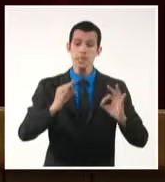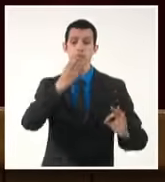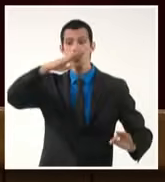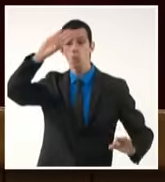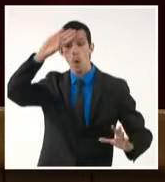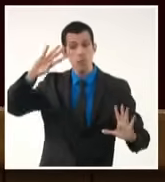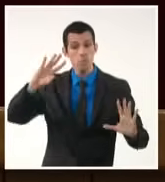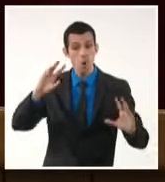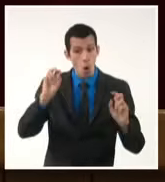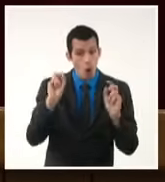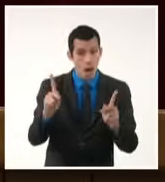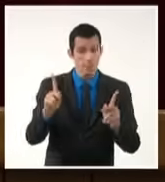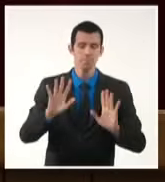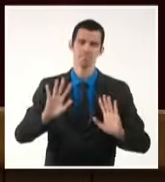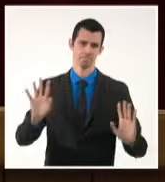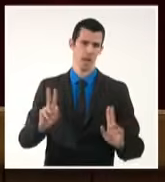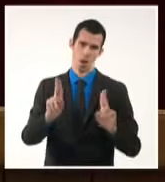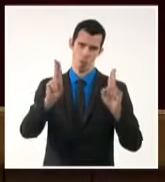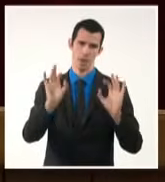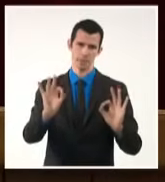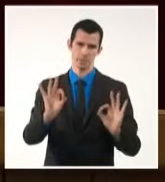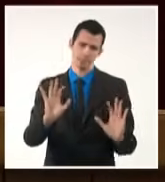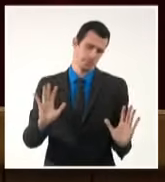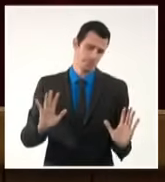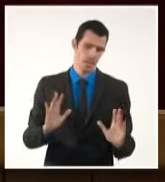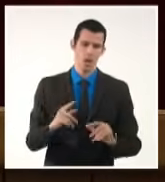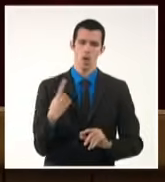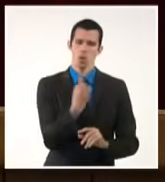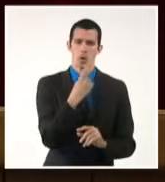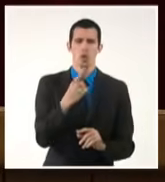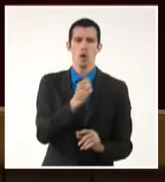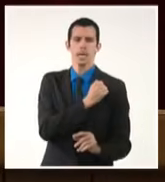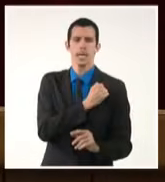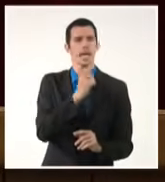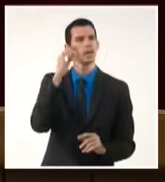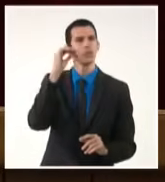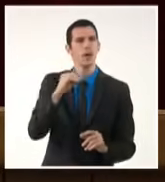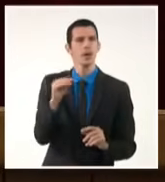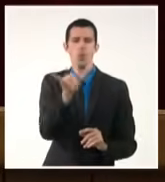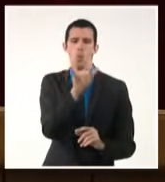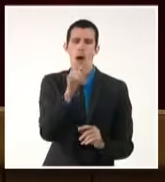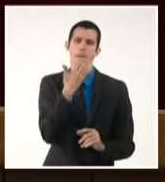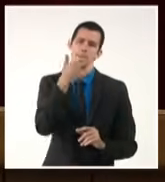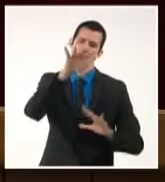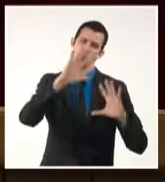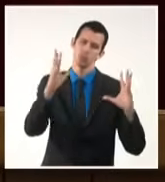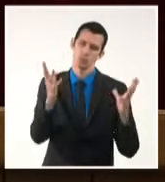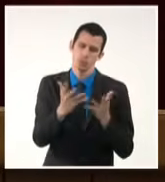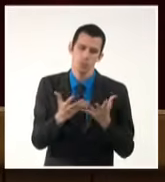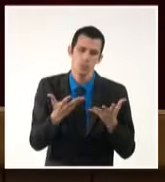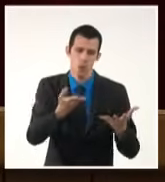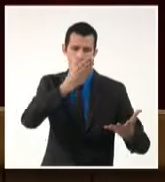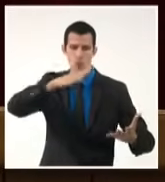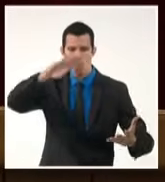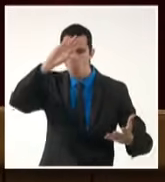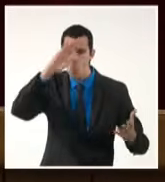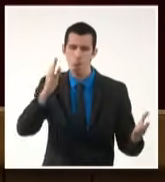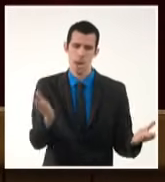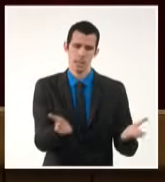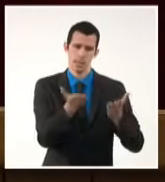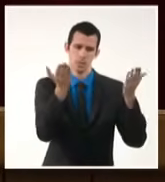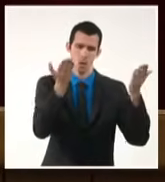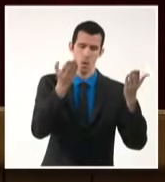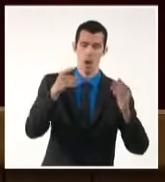El empeño es cortar el acceso a capital y a financiamientos, asfixiar la economía y mutilar así